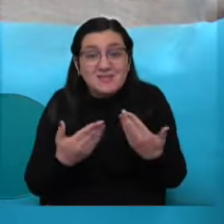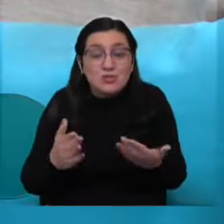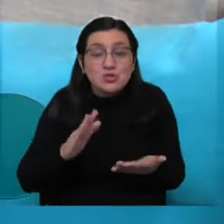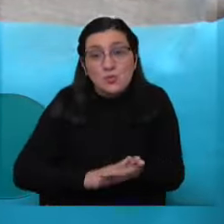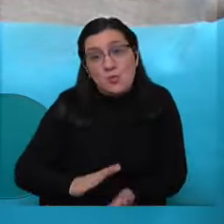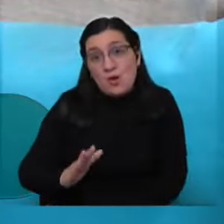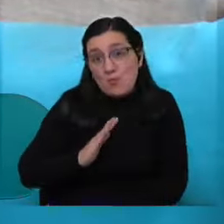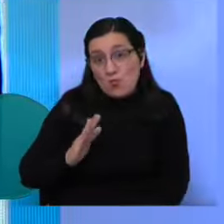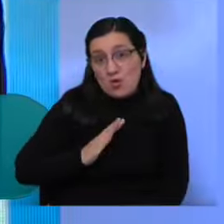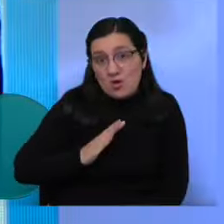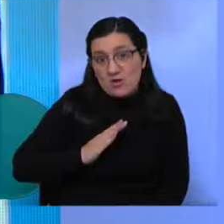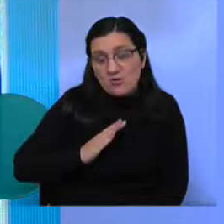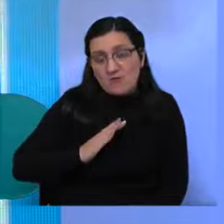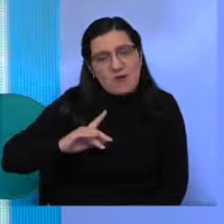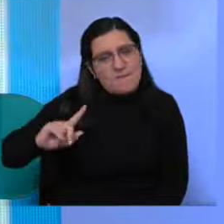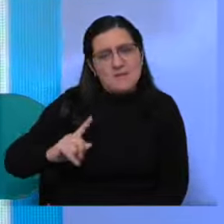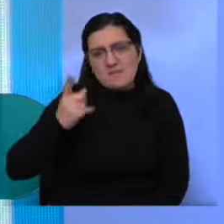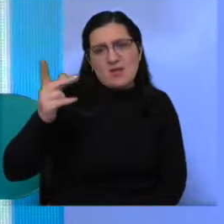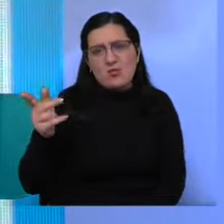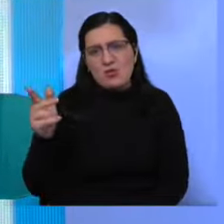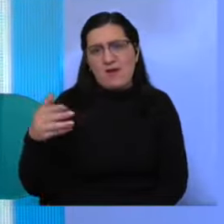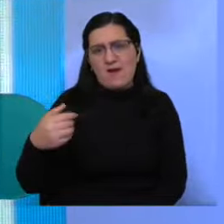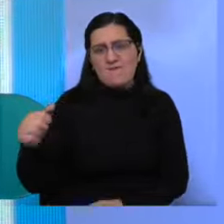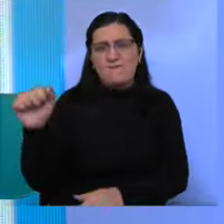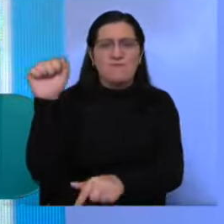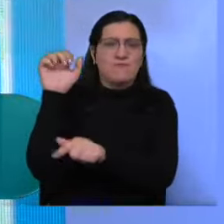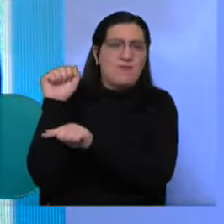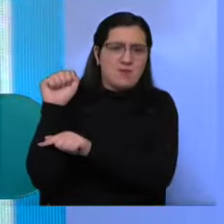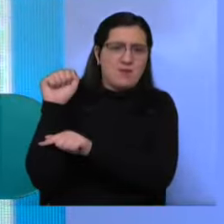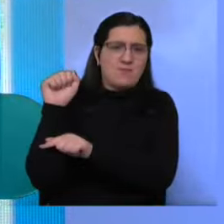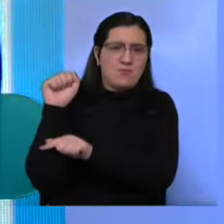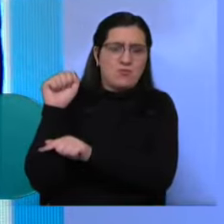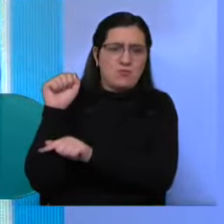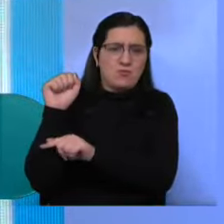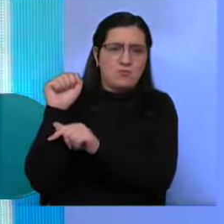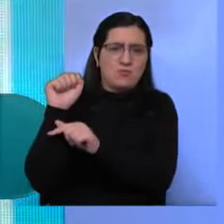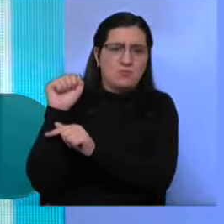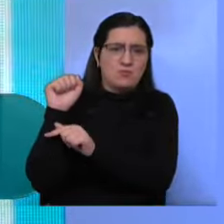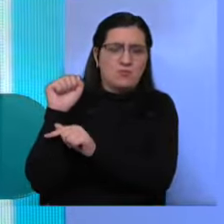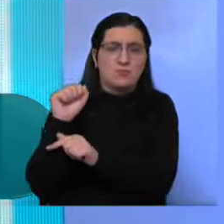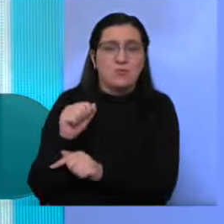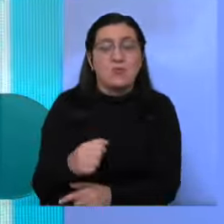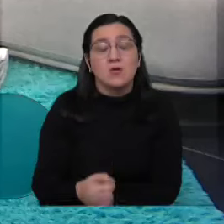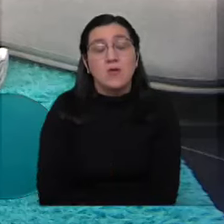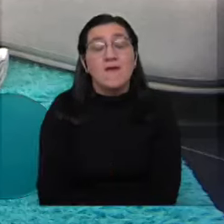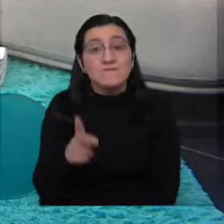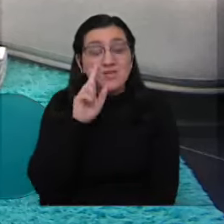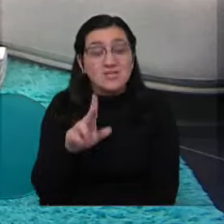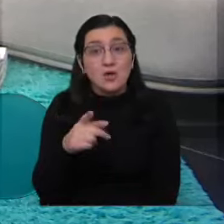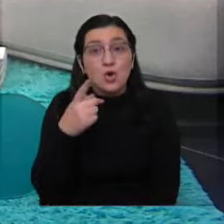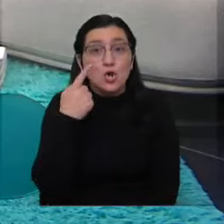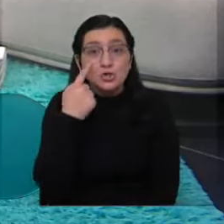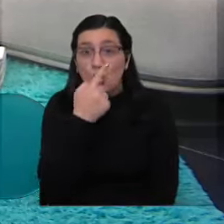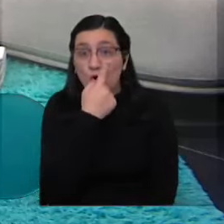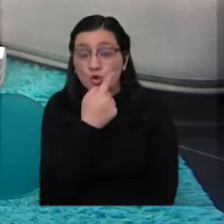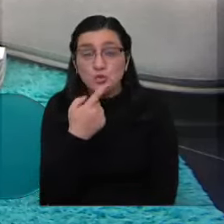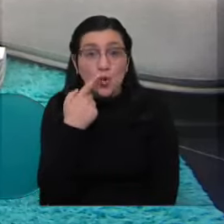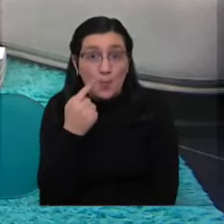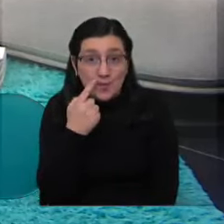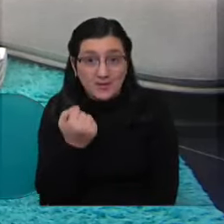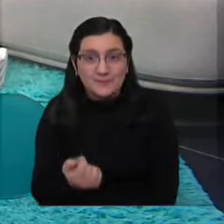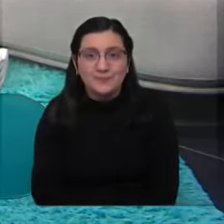mujeres que fue abanderada del feminismo vista desde los ojos contemporáneos de un caballero entonces qué es lo que no se dice Claro